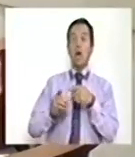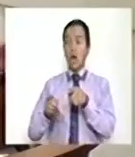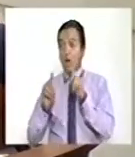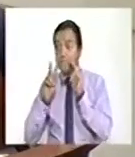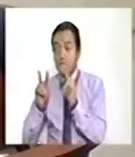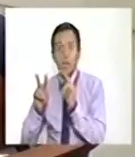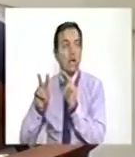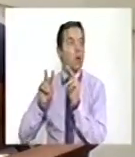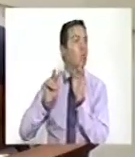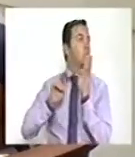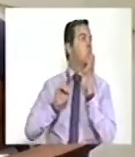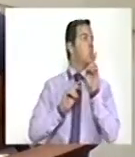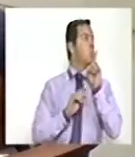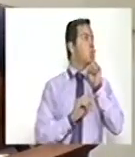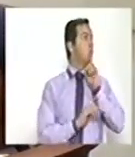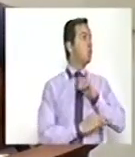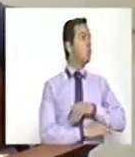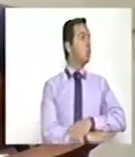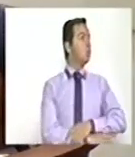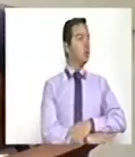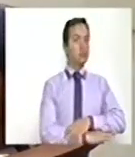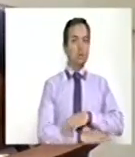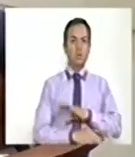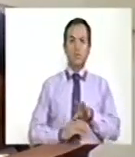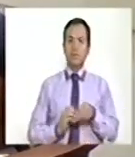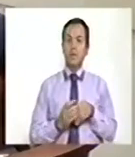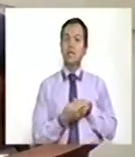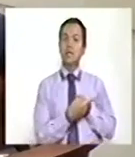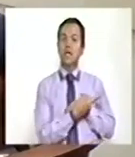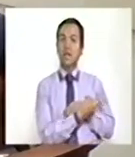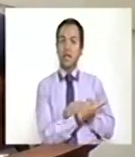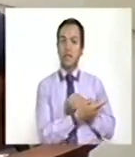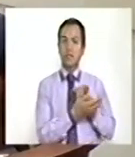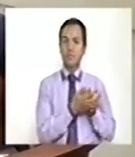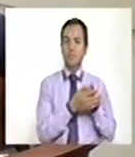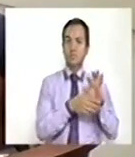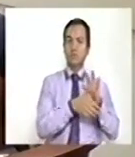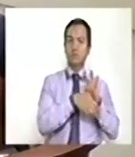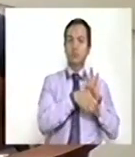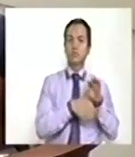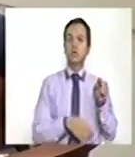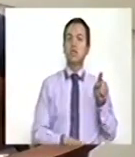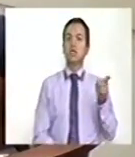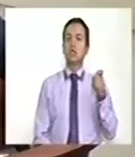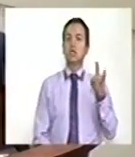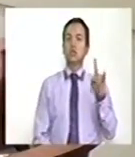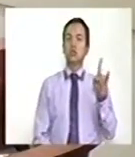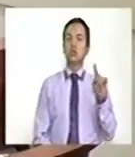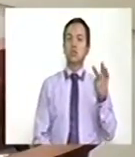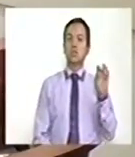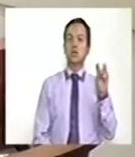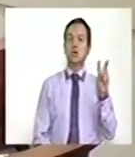que era el magistrado Gustavo Malo Fernández